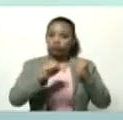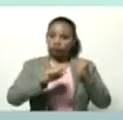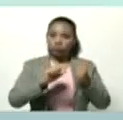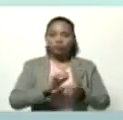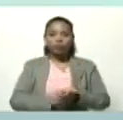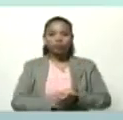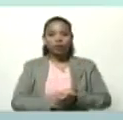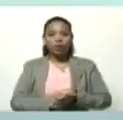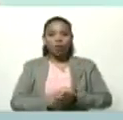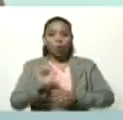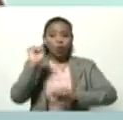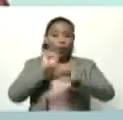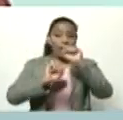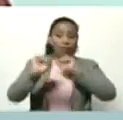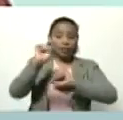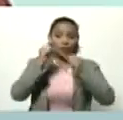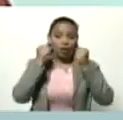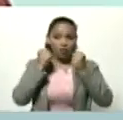Una vanguardia sólida.